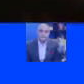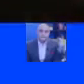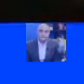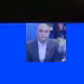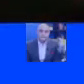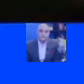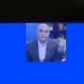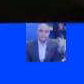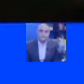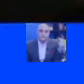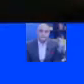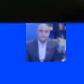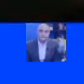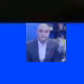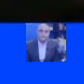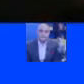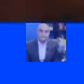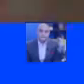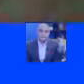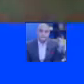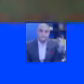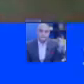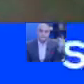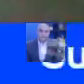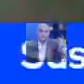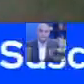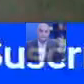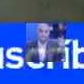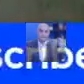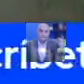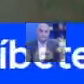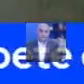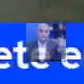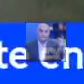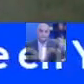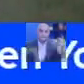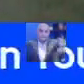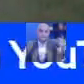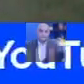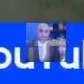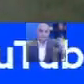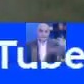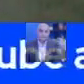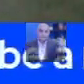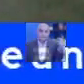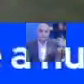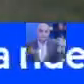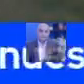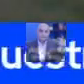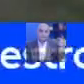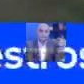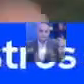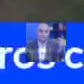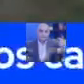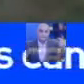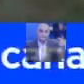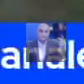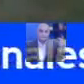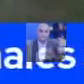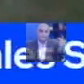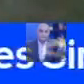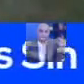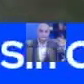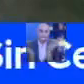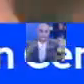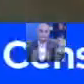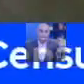Aquí listo como siempre. Gracias, mi querido Jaime. Pues, ¿cómo ves? A esta oposición daba un ejemplo, el de Lili Telles,